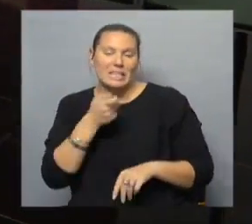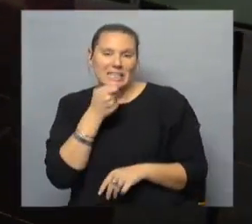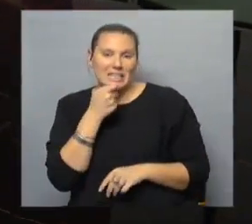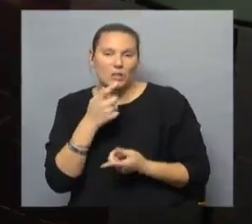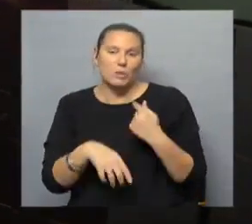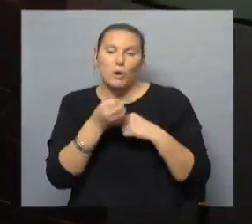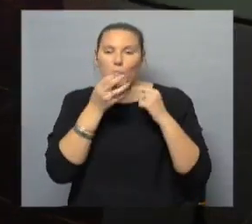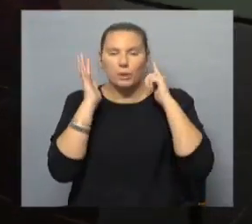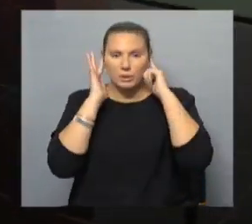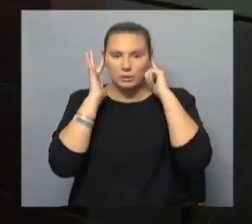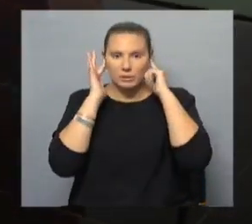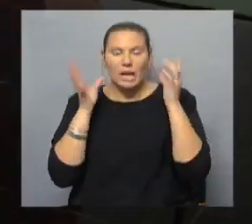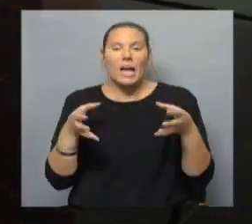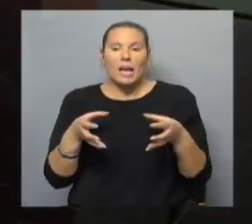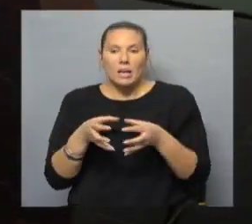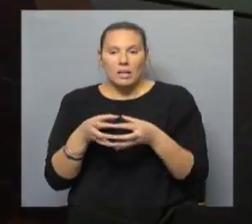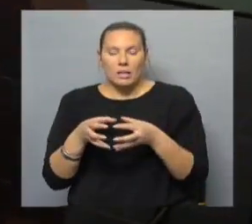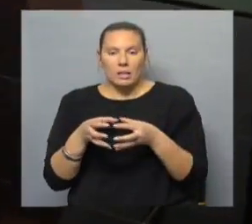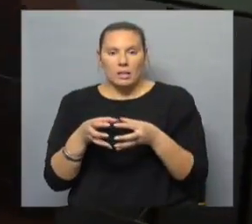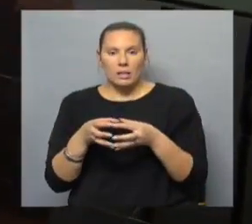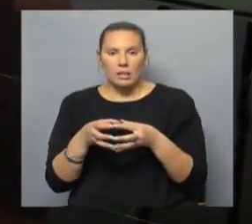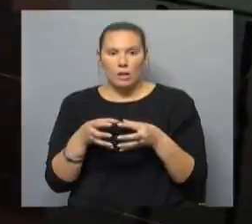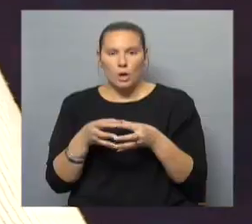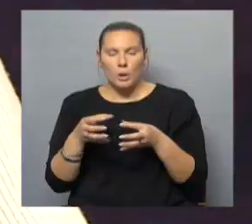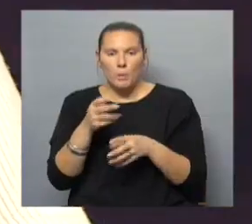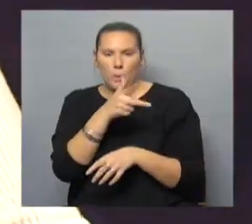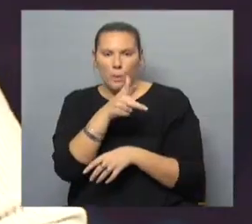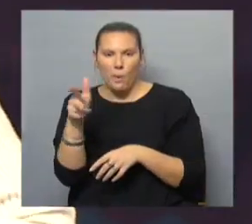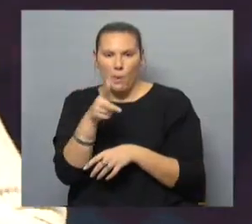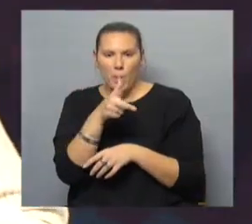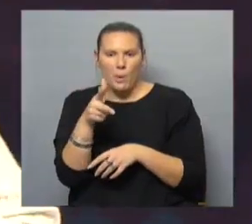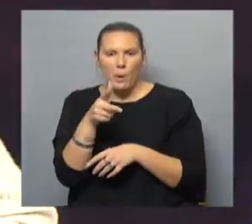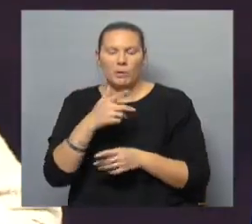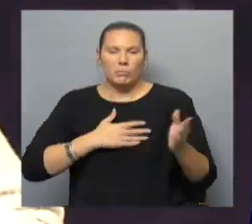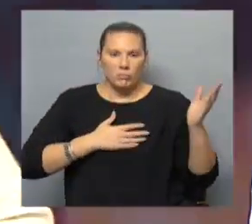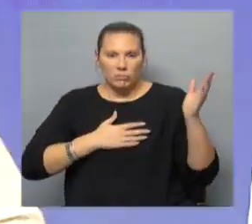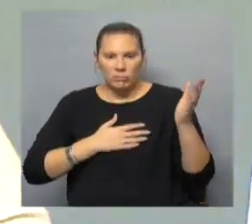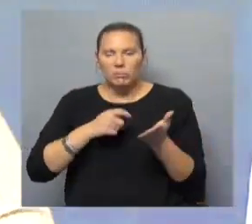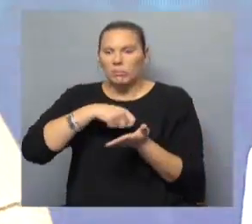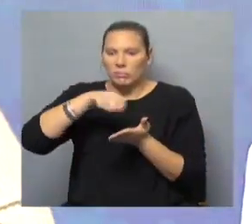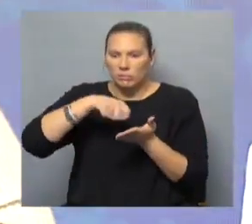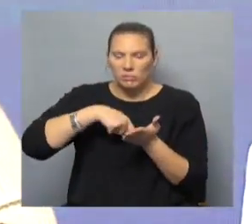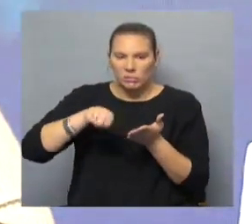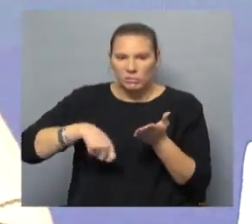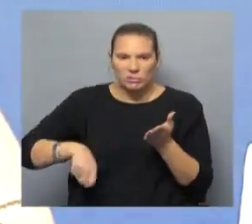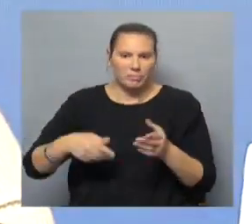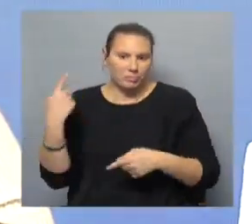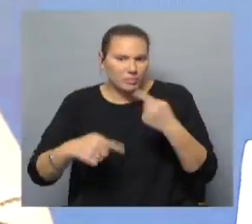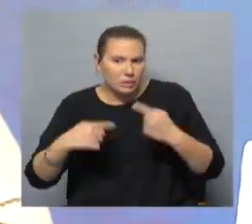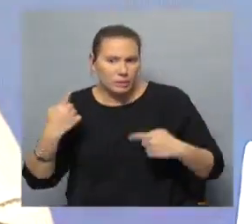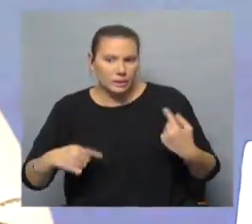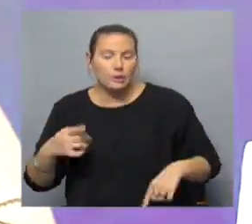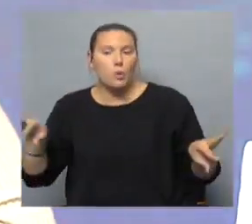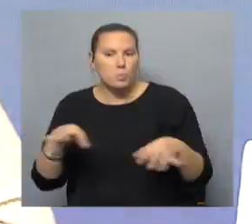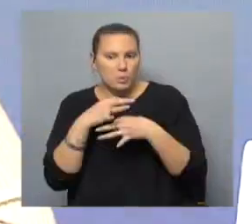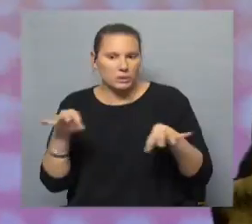bueno de que nuestro equipo de camarógrafos tengamos aún. Tenemos bailarines, letristas, tenemos todo,